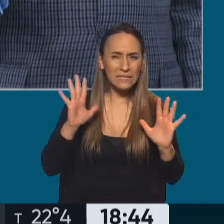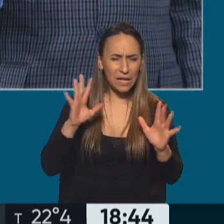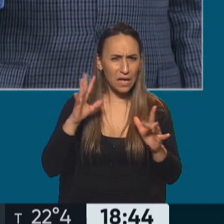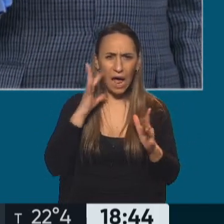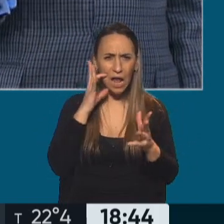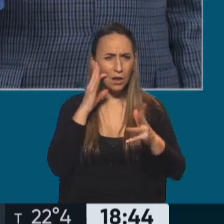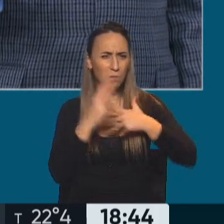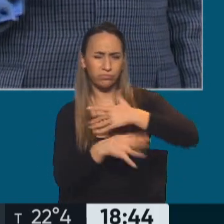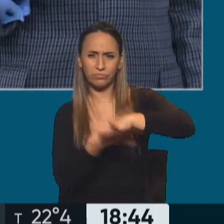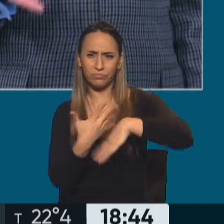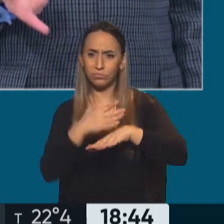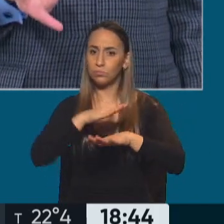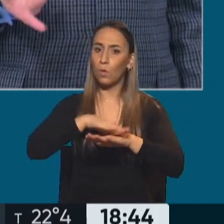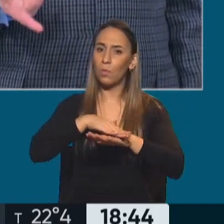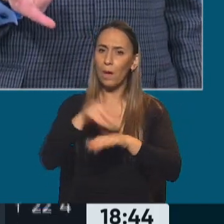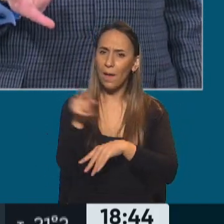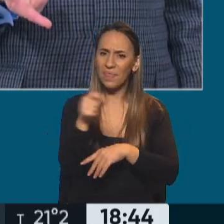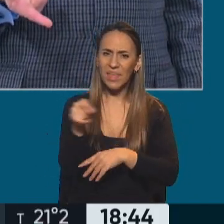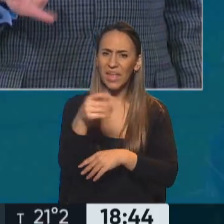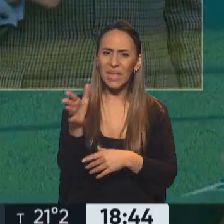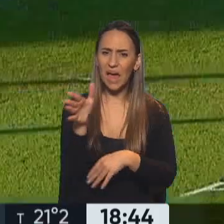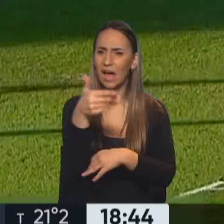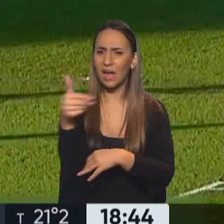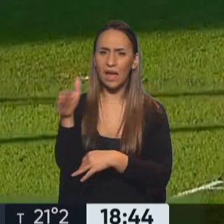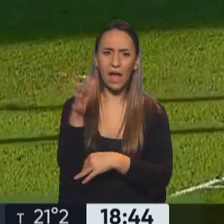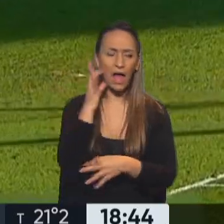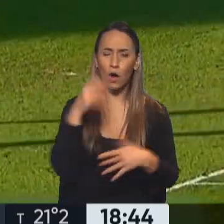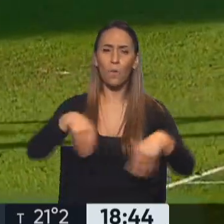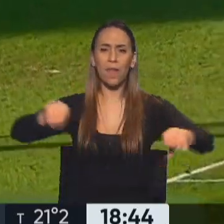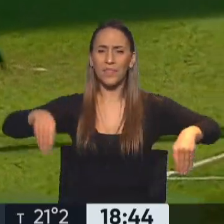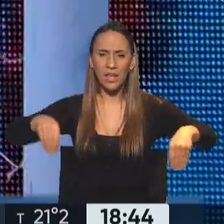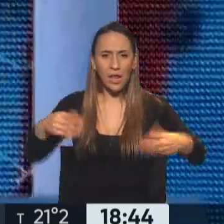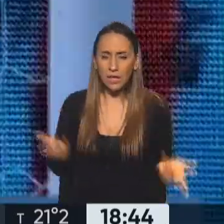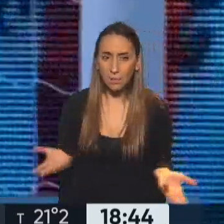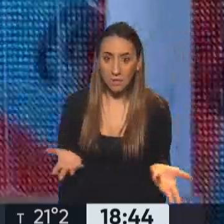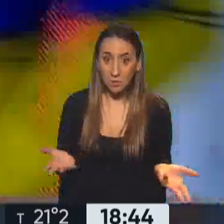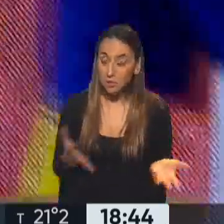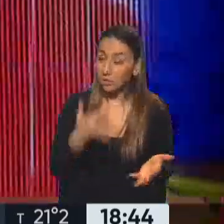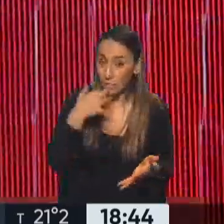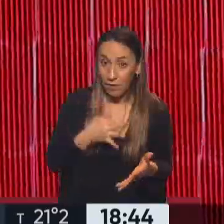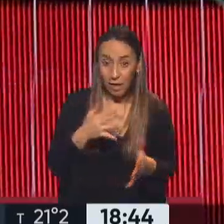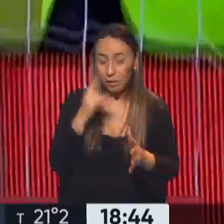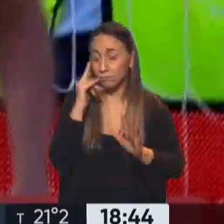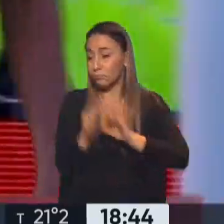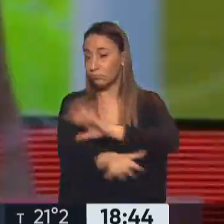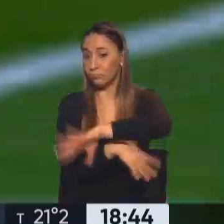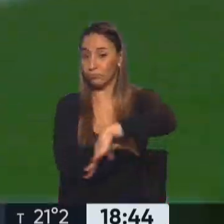Sí, por una bandera en la tribuna de ¿Qué Boca. Les pasó? Antes. A se uno mataron. Lo molieron a. Se mataron, pero.